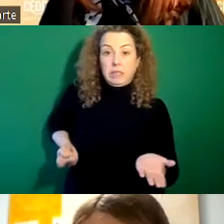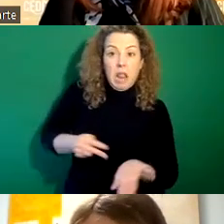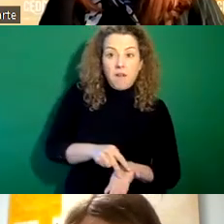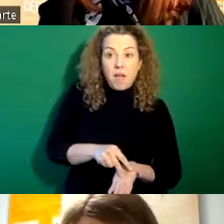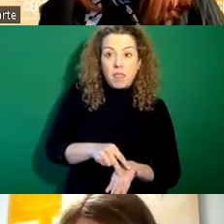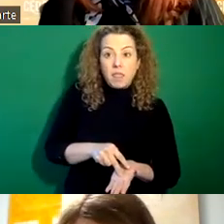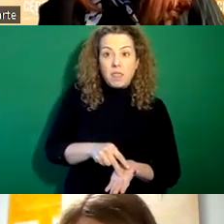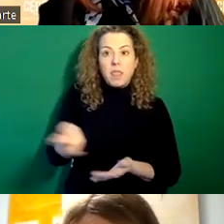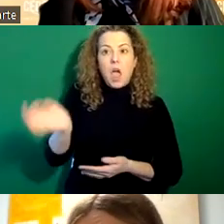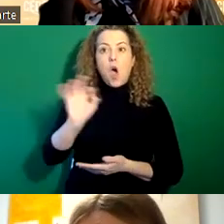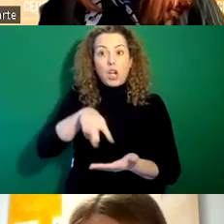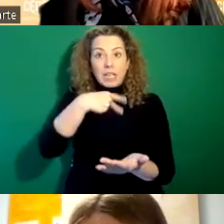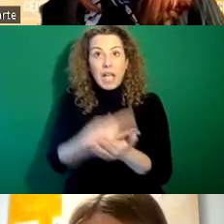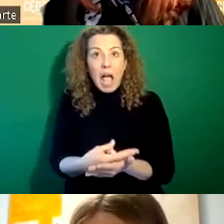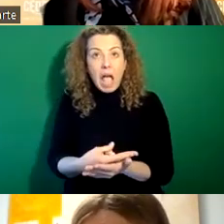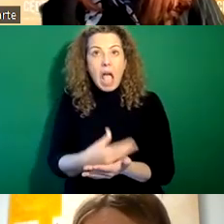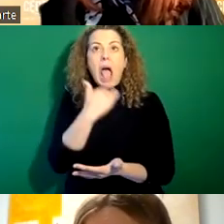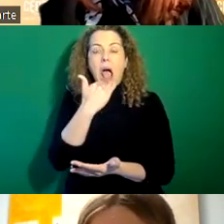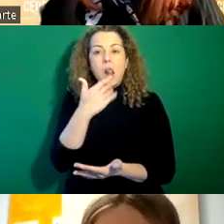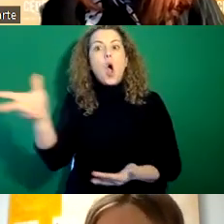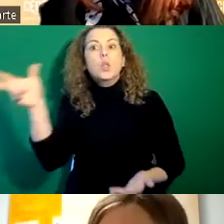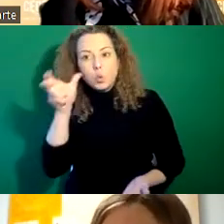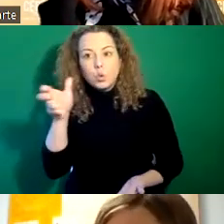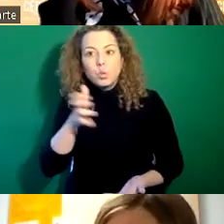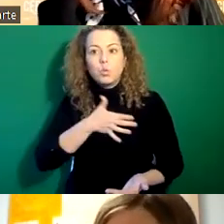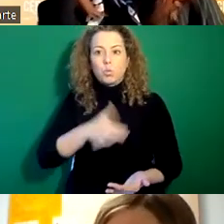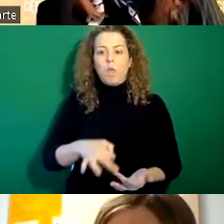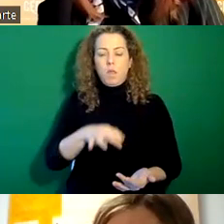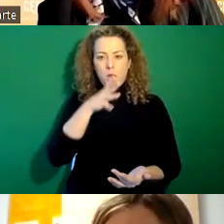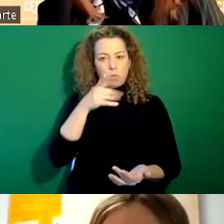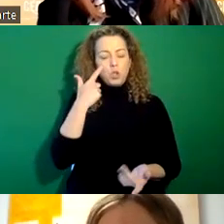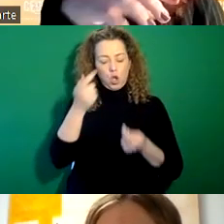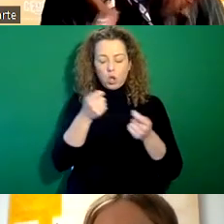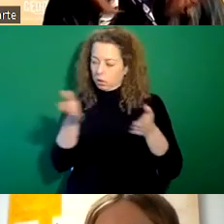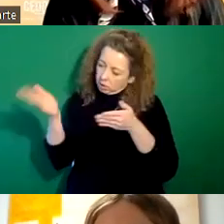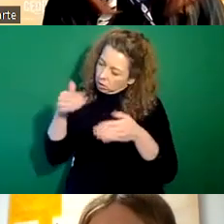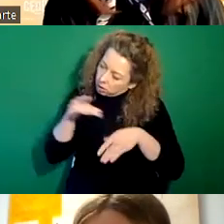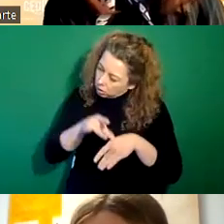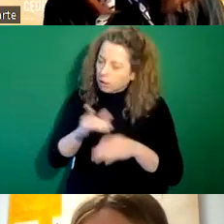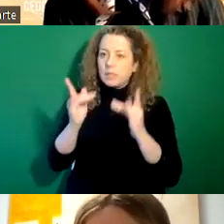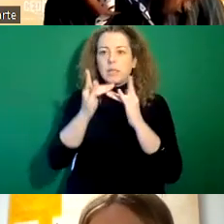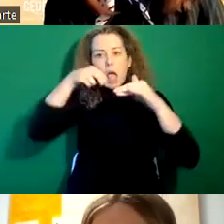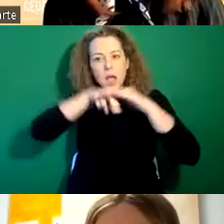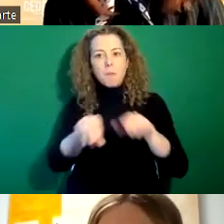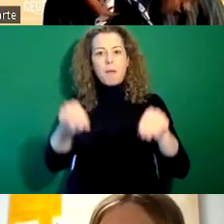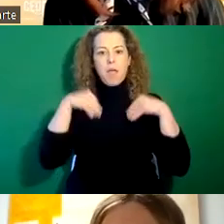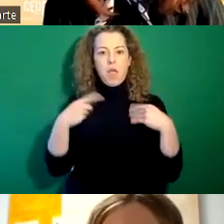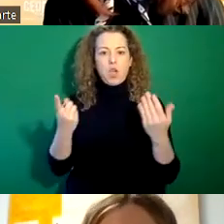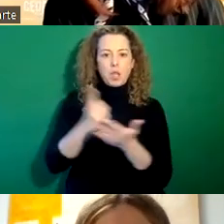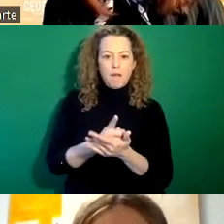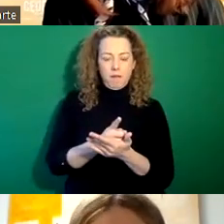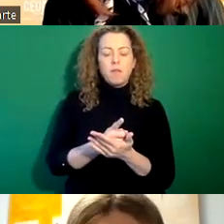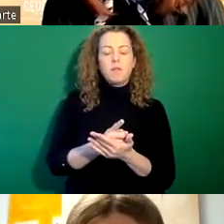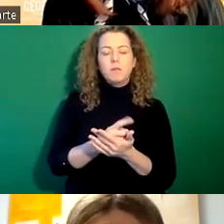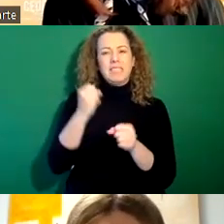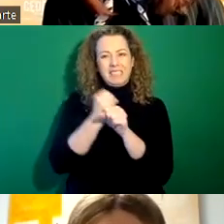o se caen, se les puede oír, ¿vale? Y así les controlan, los reconduces y los vuelves a meter a la cama. Sí que utilizamos camas ultra